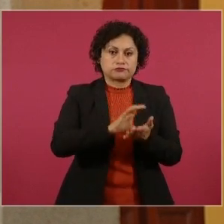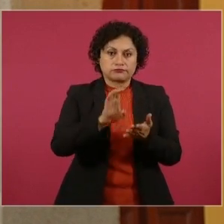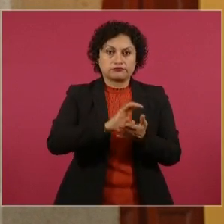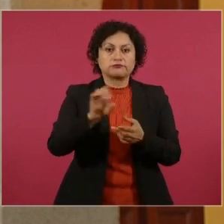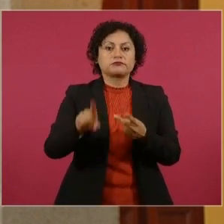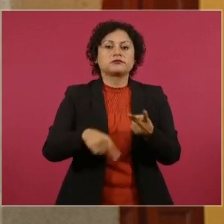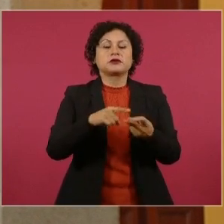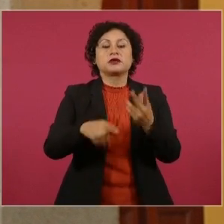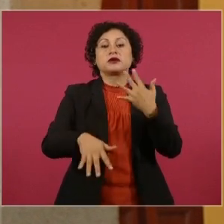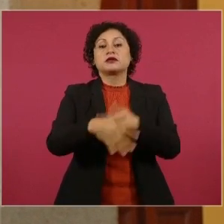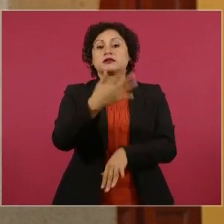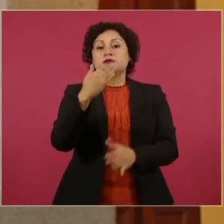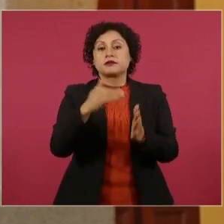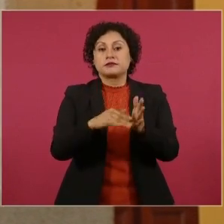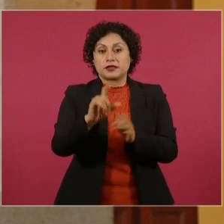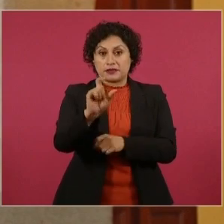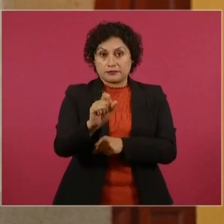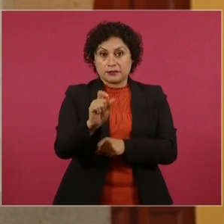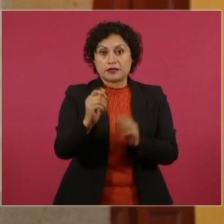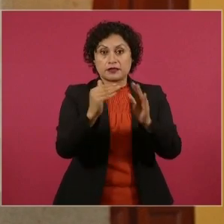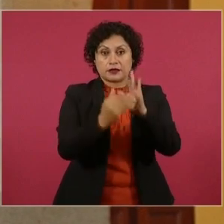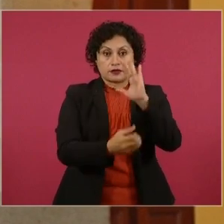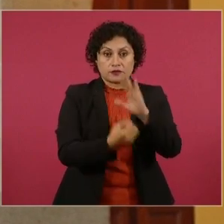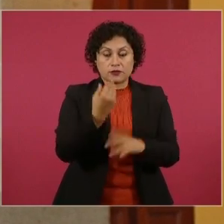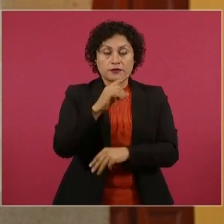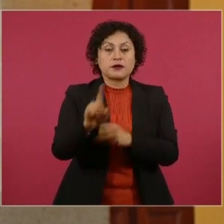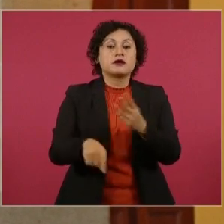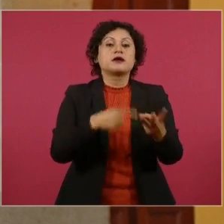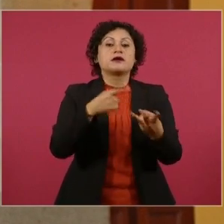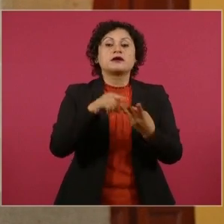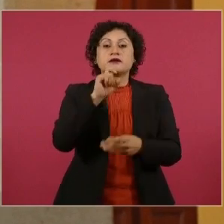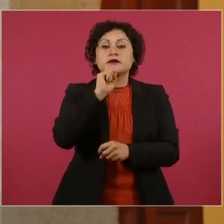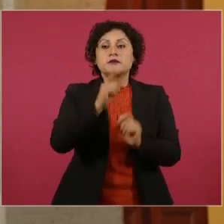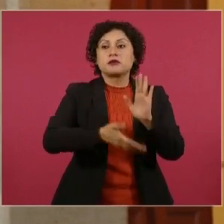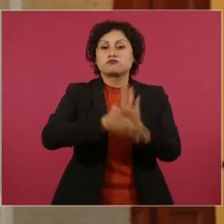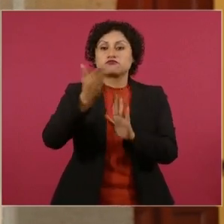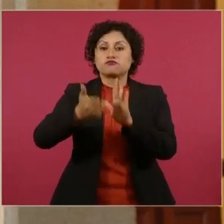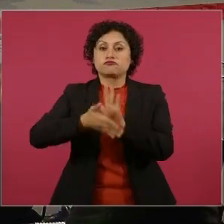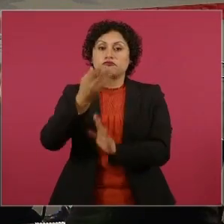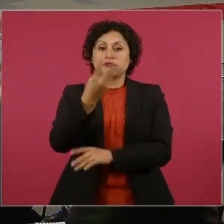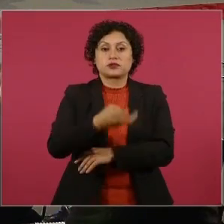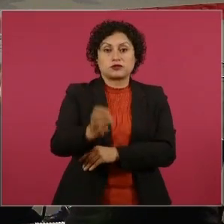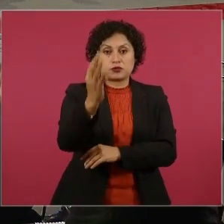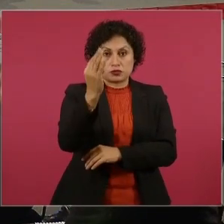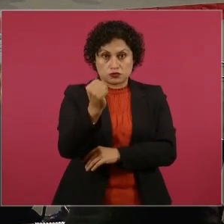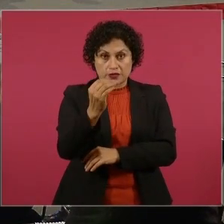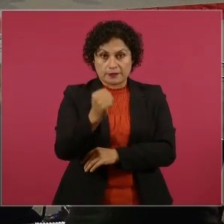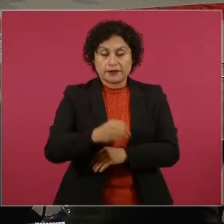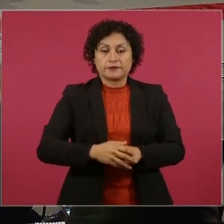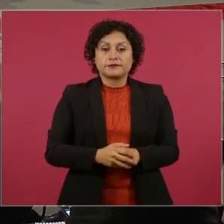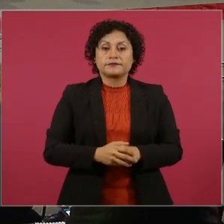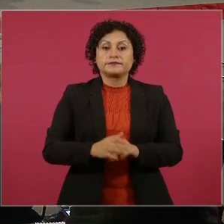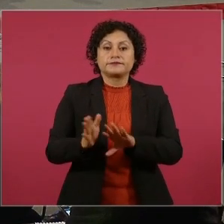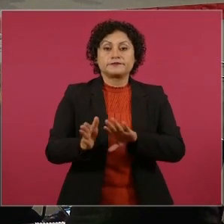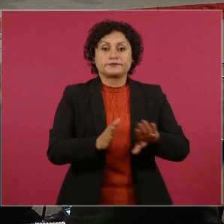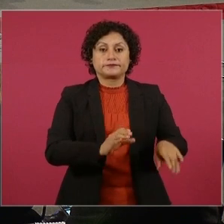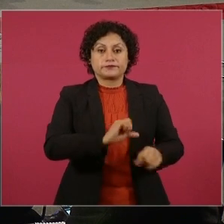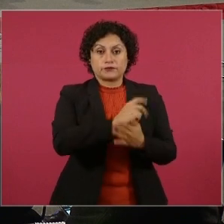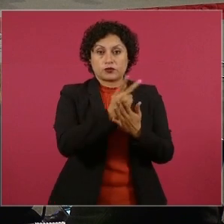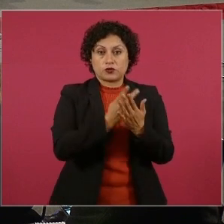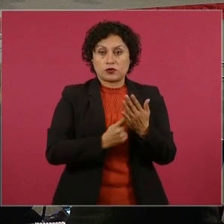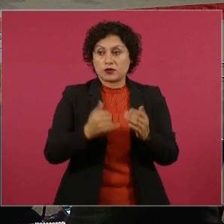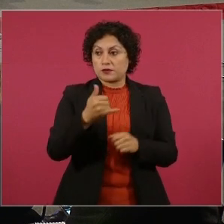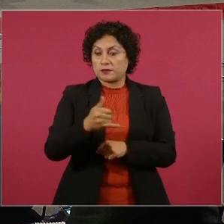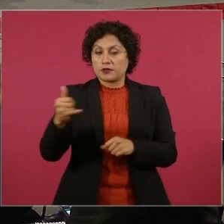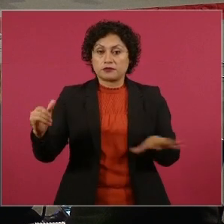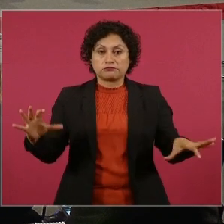5020 y la cuestión de la autoproducción lo que la construcción 309 créditos el programa que tenemos junto con el infonavid